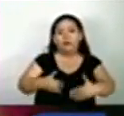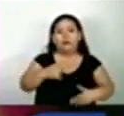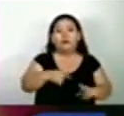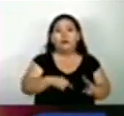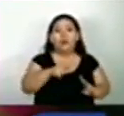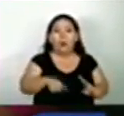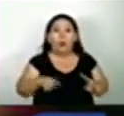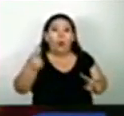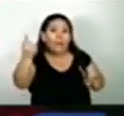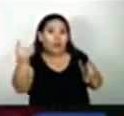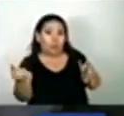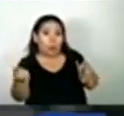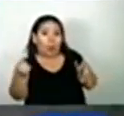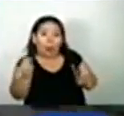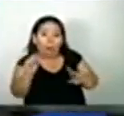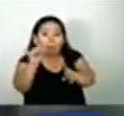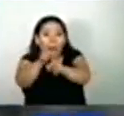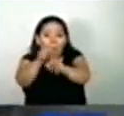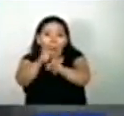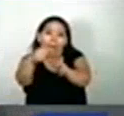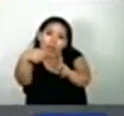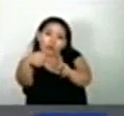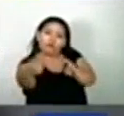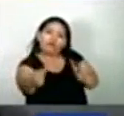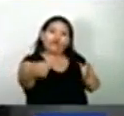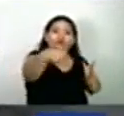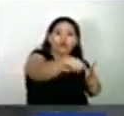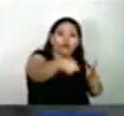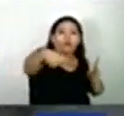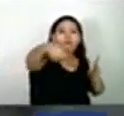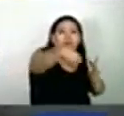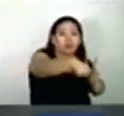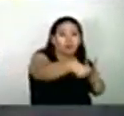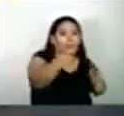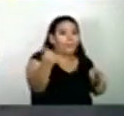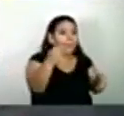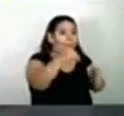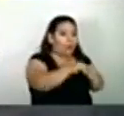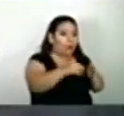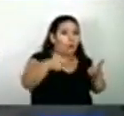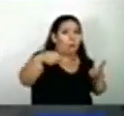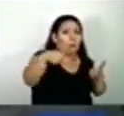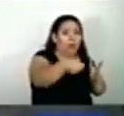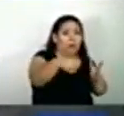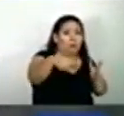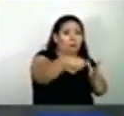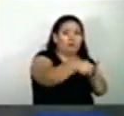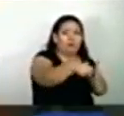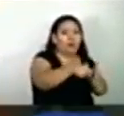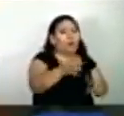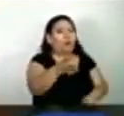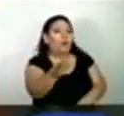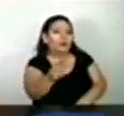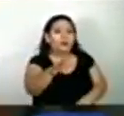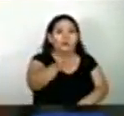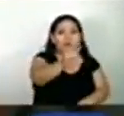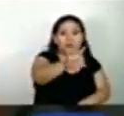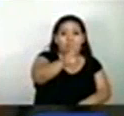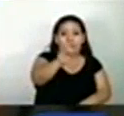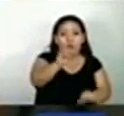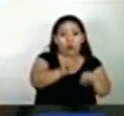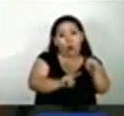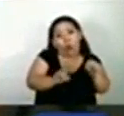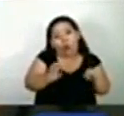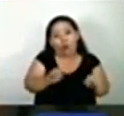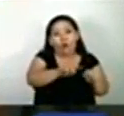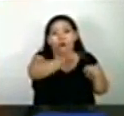depositan dinero a las cuentas personales de los imputados dinero que va desde los $500 hasta